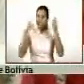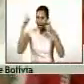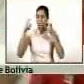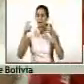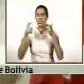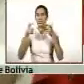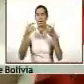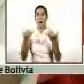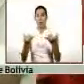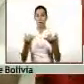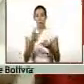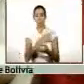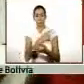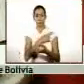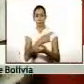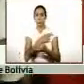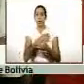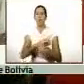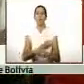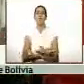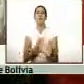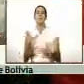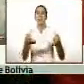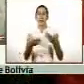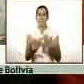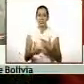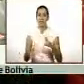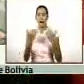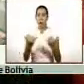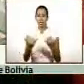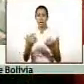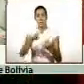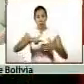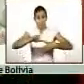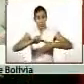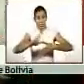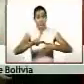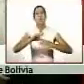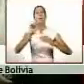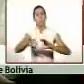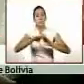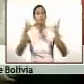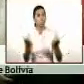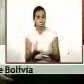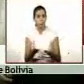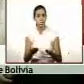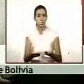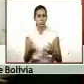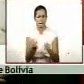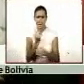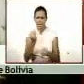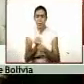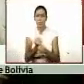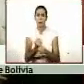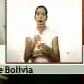un comandante de las fuerzas libertarias, yo diría no solamente de América, sino de todo el mundo. Esa lucha del